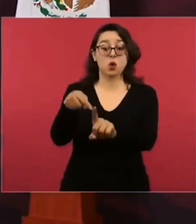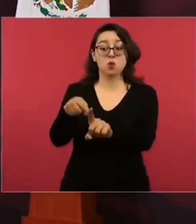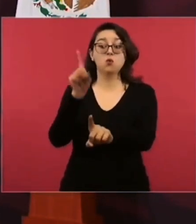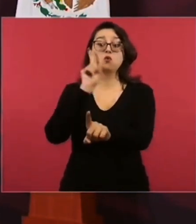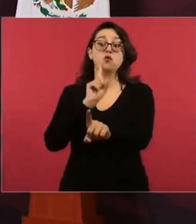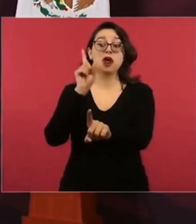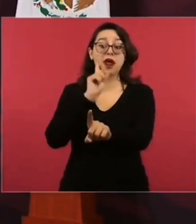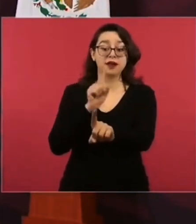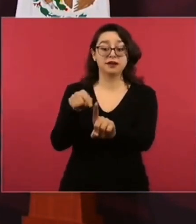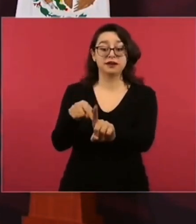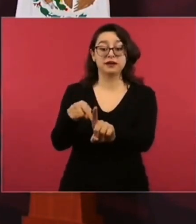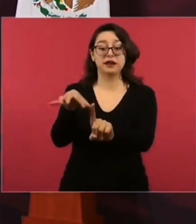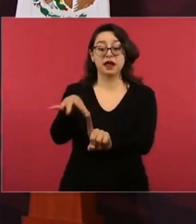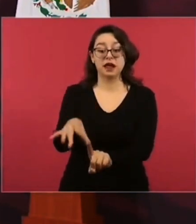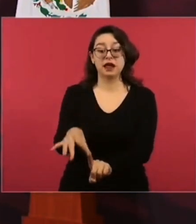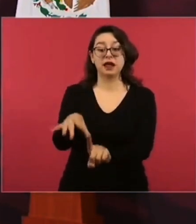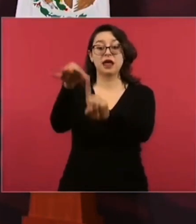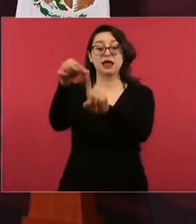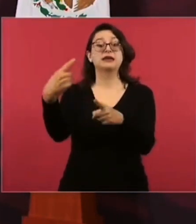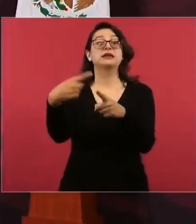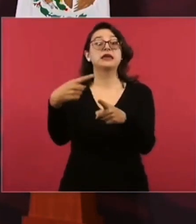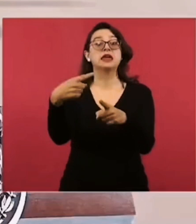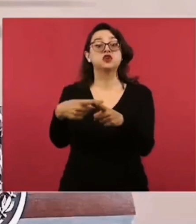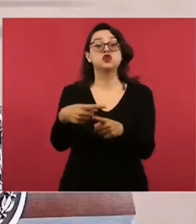hombres que la han impuesto.